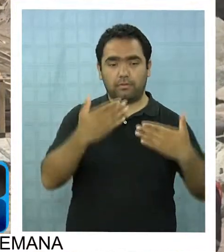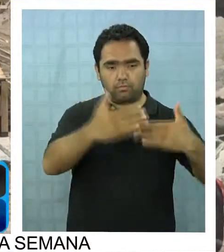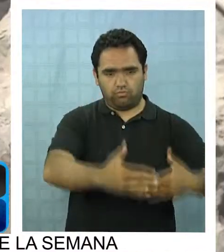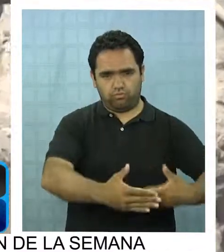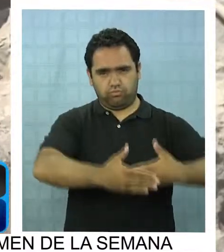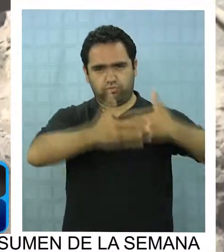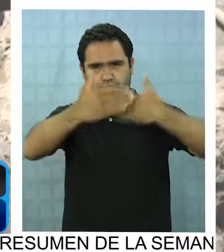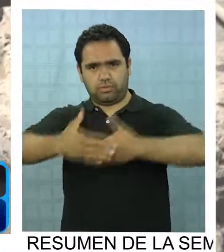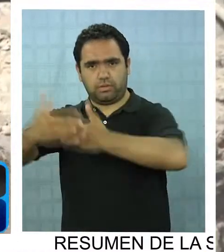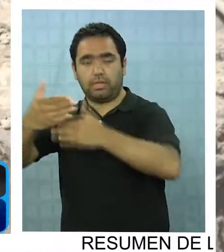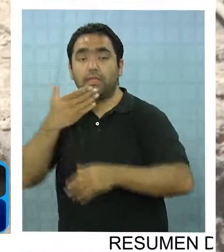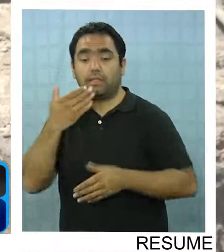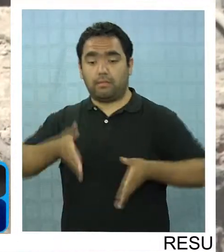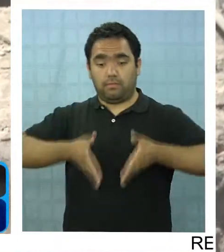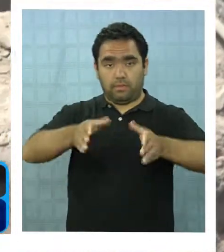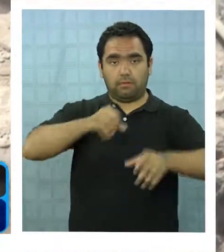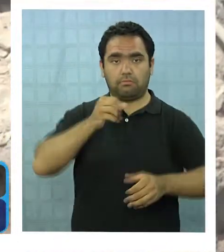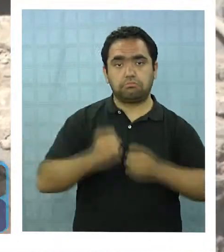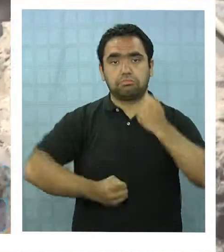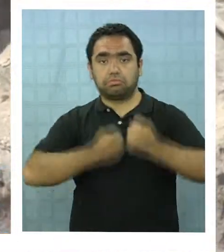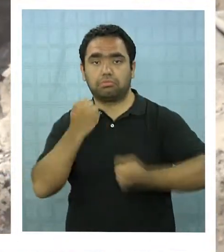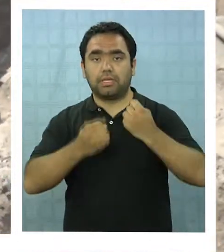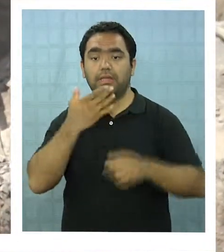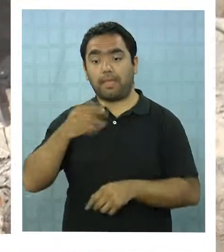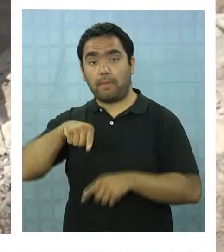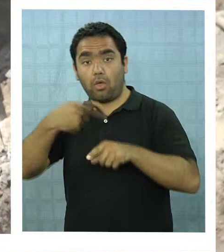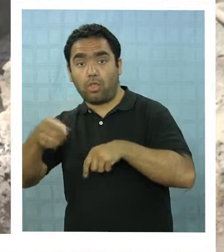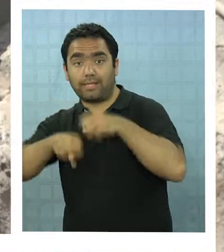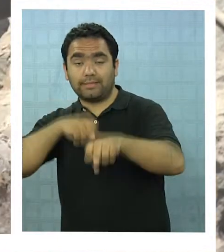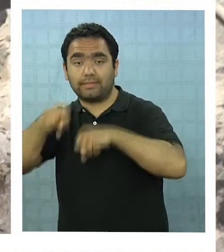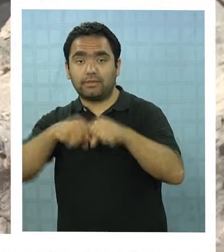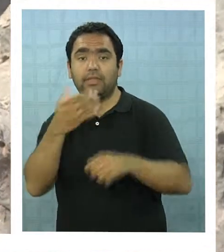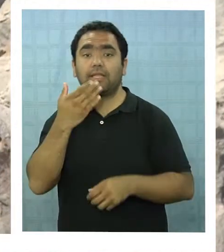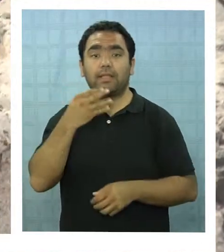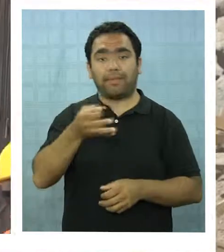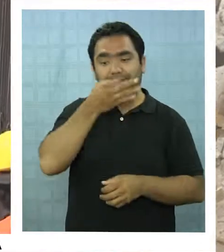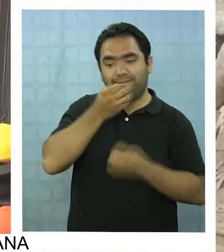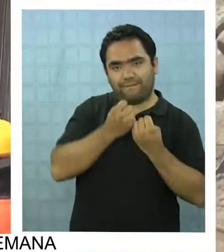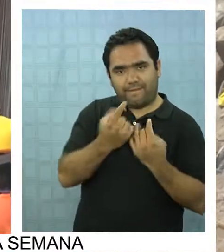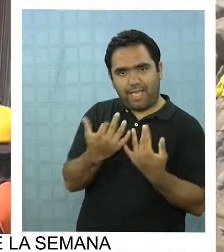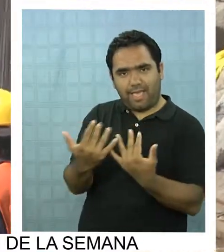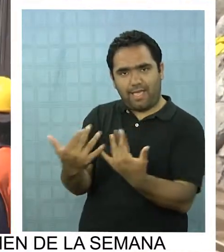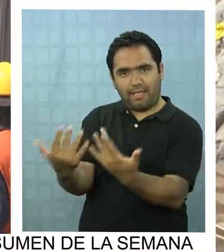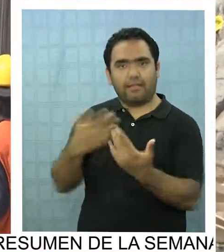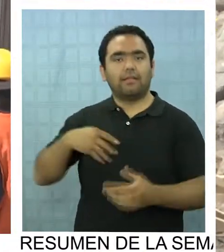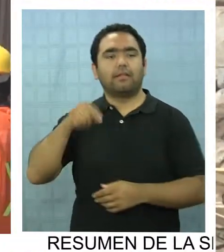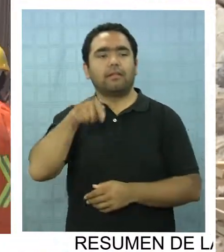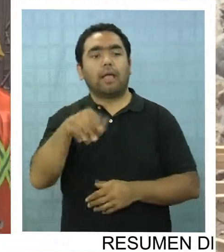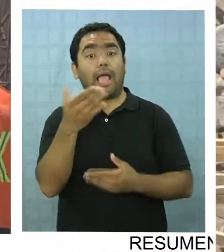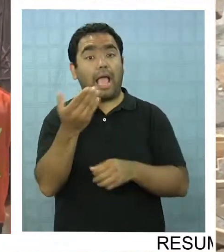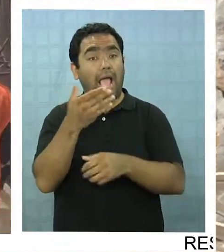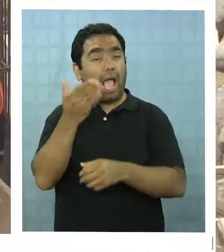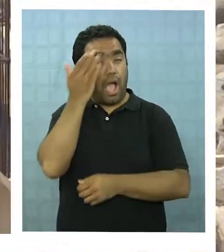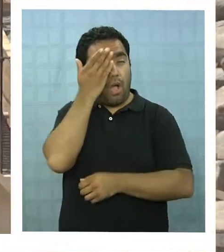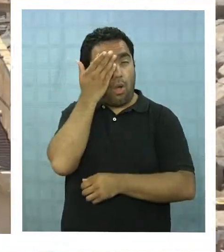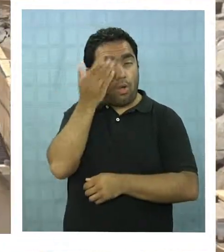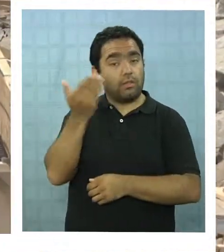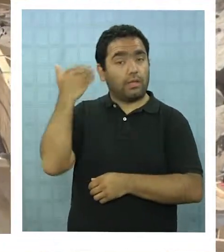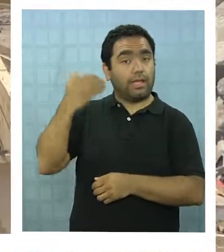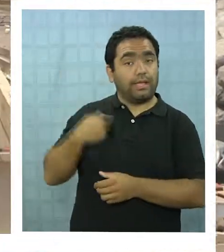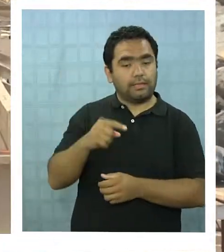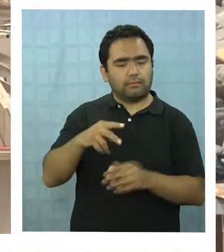muro de contención una trota había una ciclovía y un jardín en agosto hubo un tropiezo en los trabajos Ya que fueron encontrados